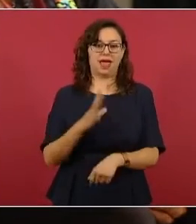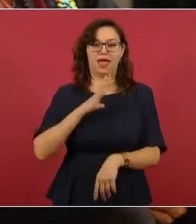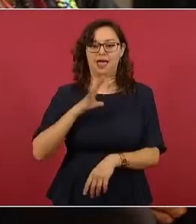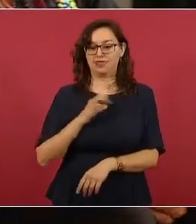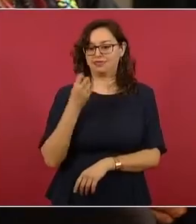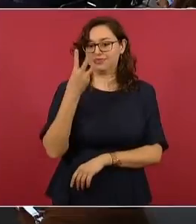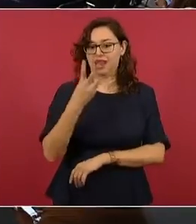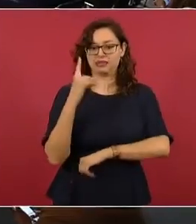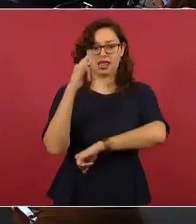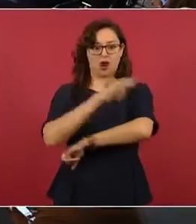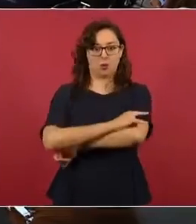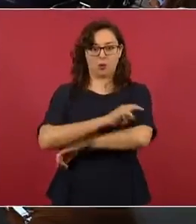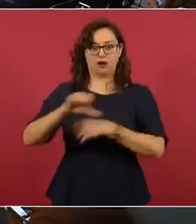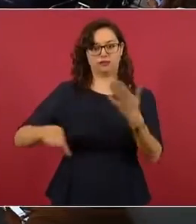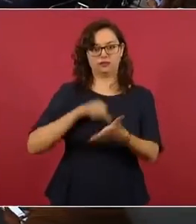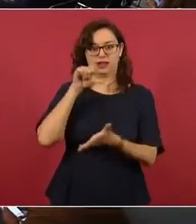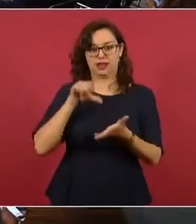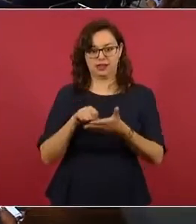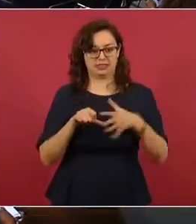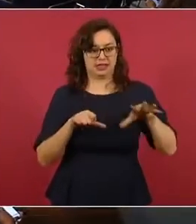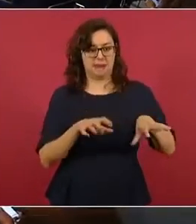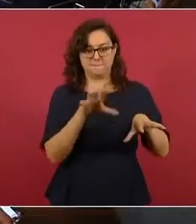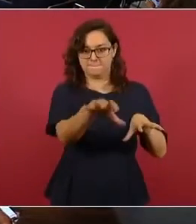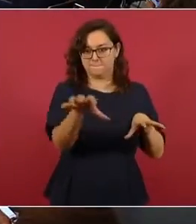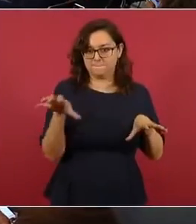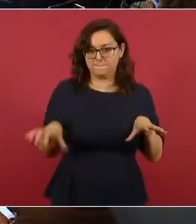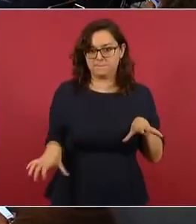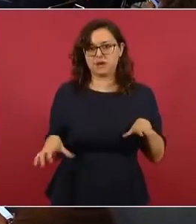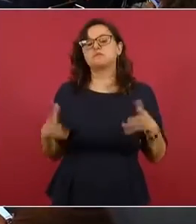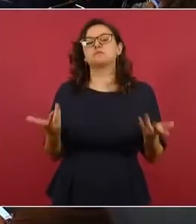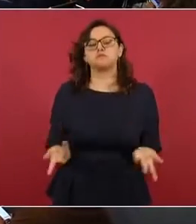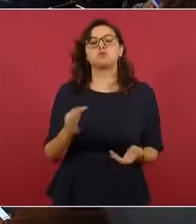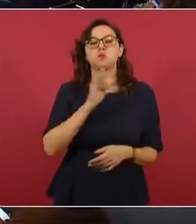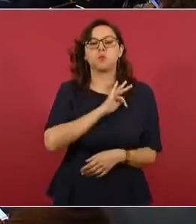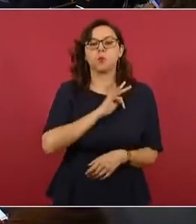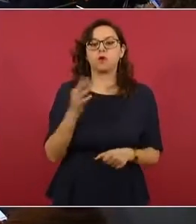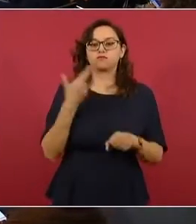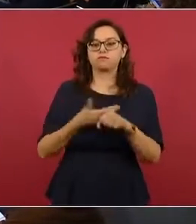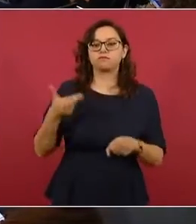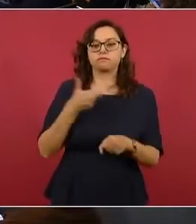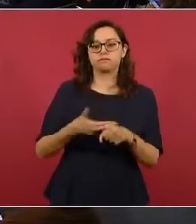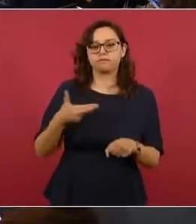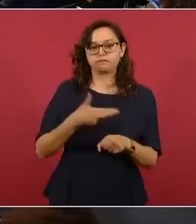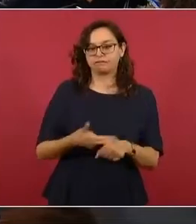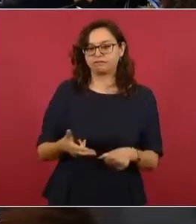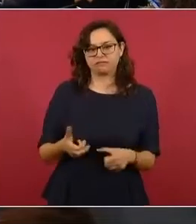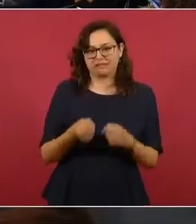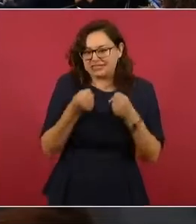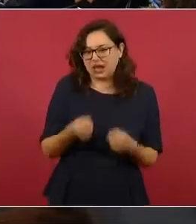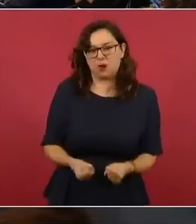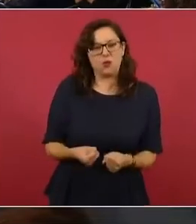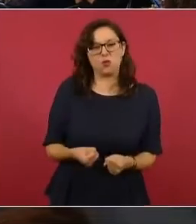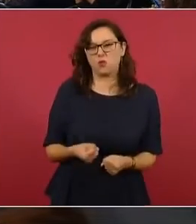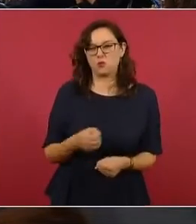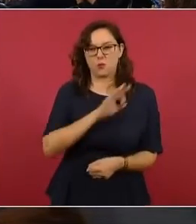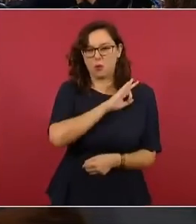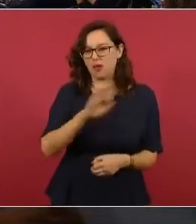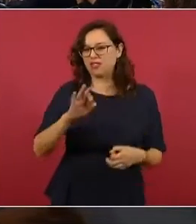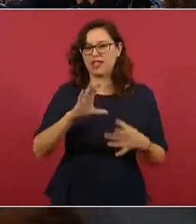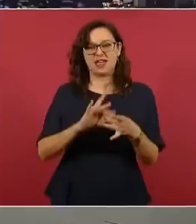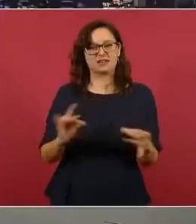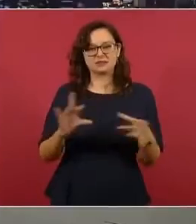una persona, en general, totalmente experta, incluso le puede organizar una gira de Biden si gusta, porque tiene mucho conocimiento